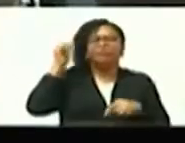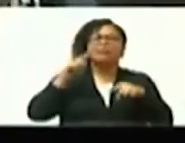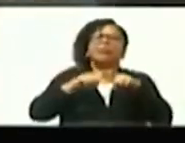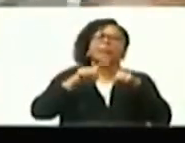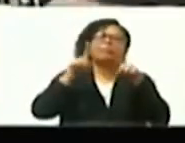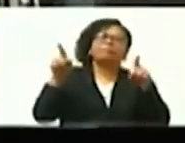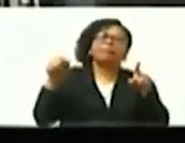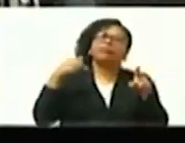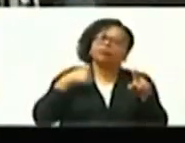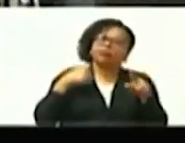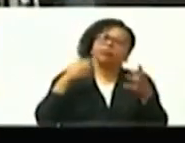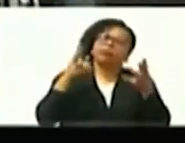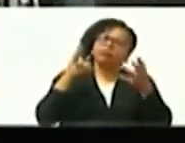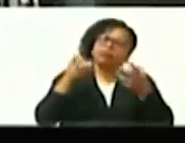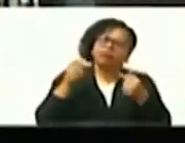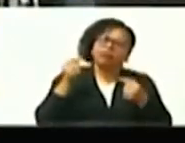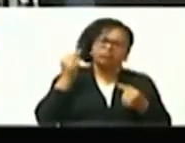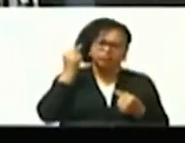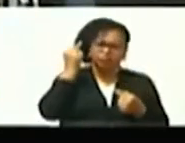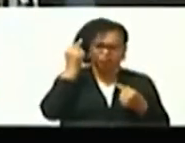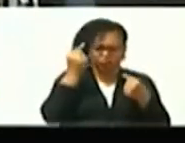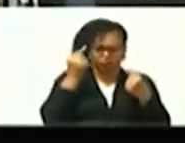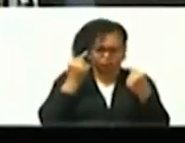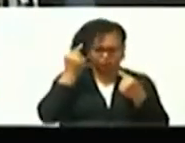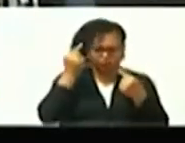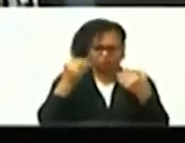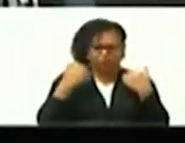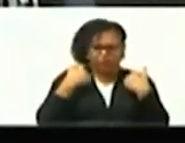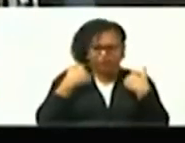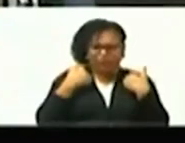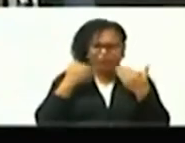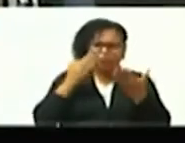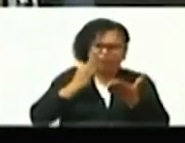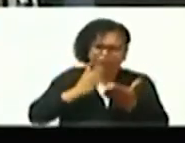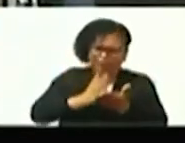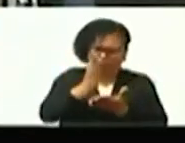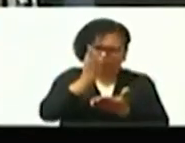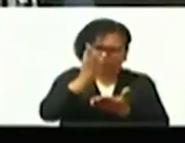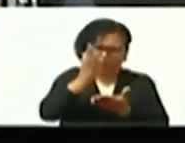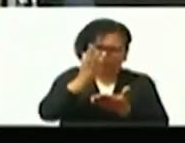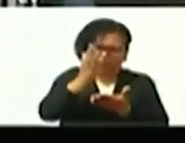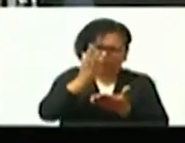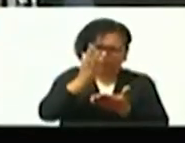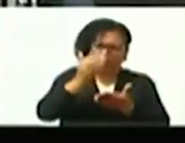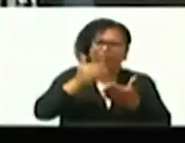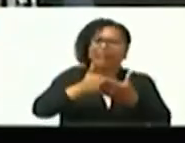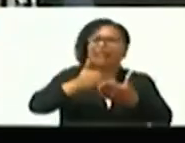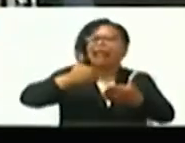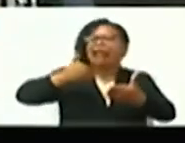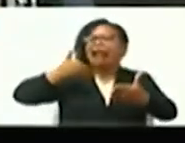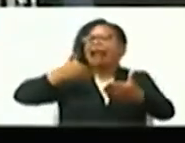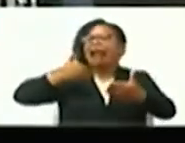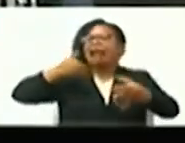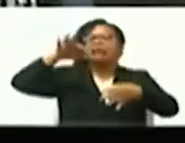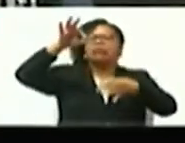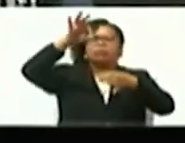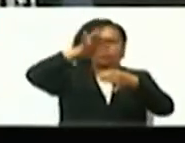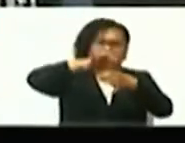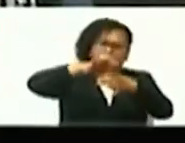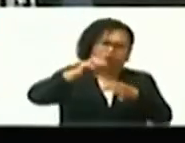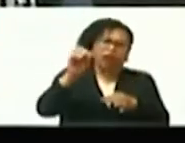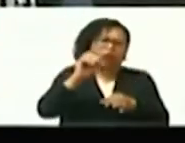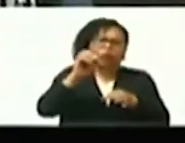hacer una reflexión a mis colegas. Nosotros tenemos el derecho de, antes de tener que votar y decidir sobre una